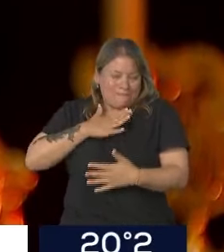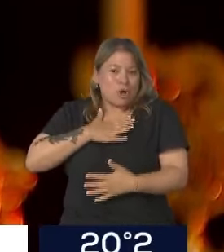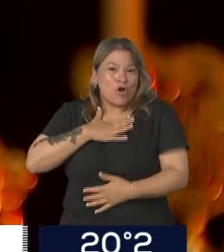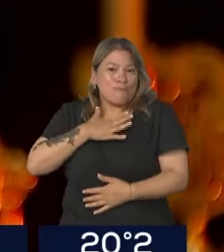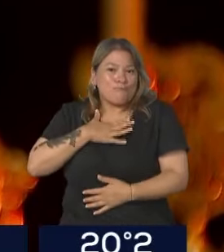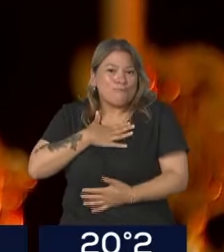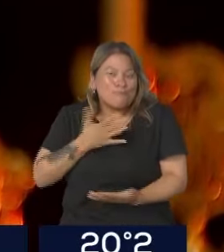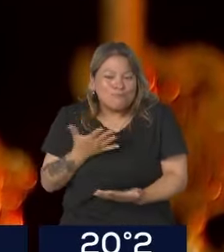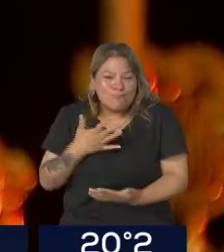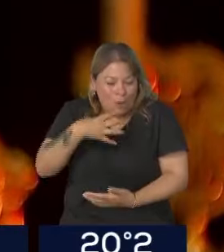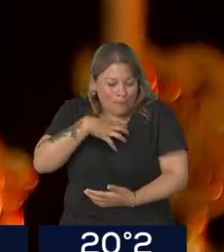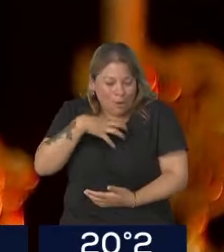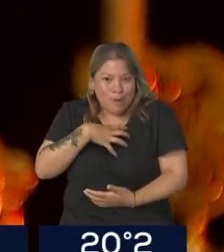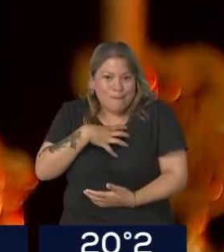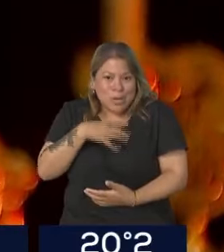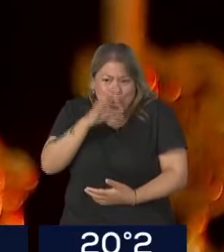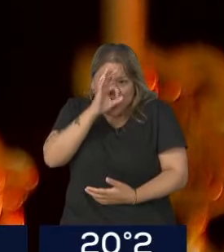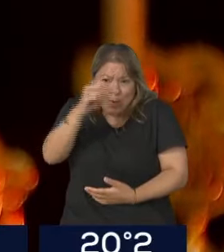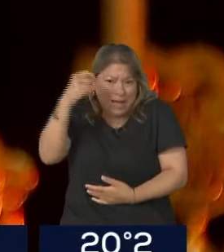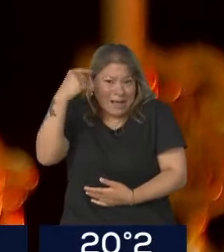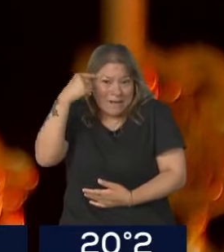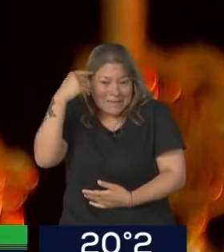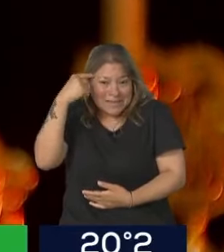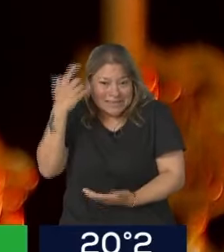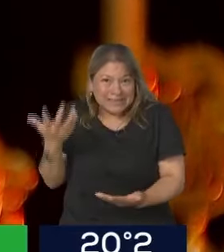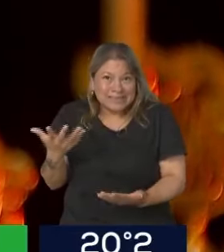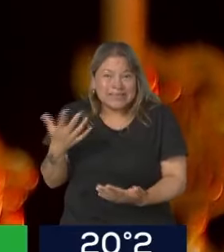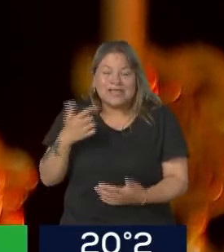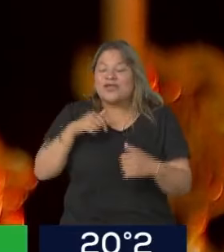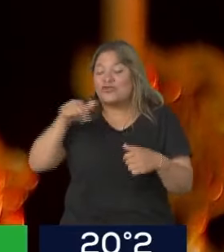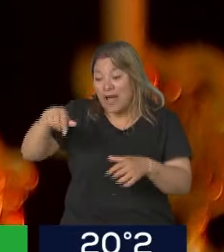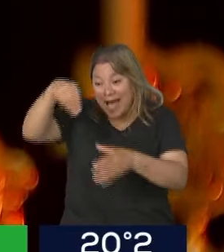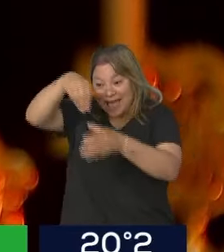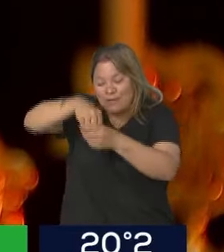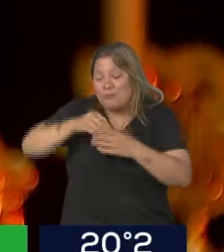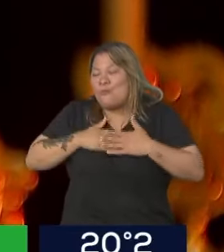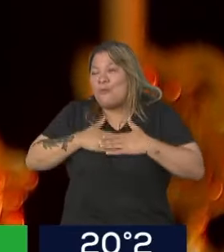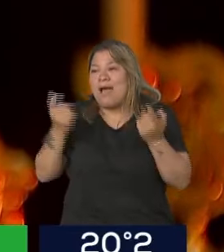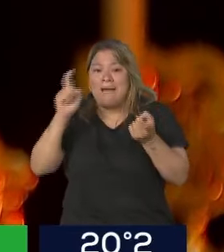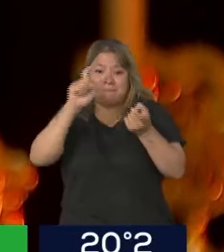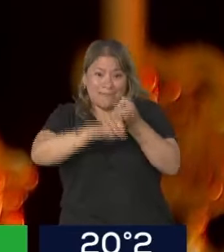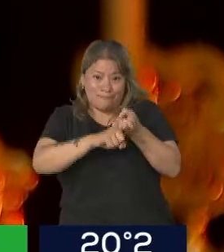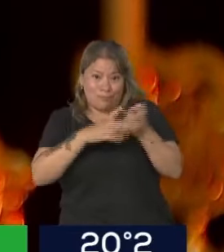que nunca me lo hubiera imaginado y realmente me hace muy feliz. Yo le digo a mi marido que